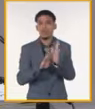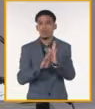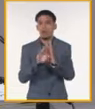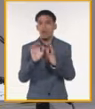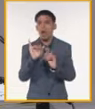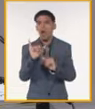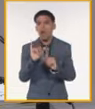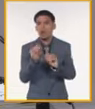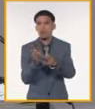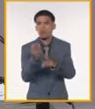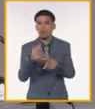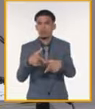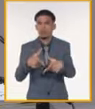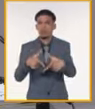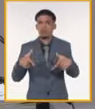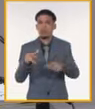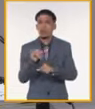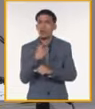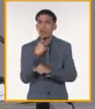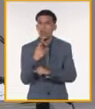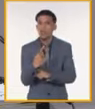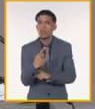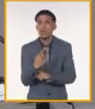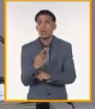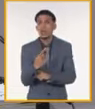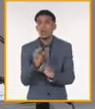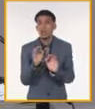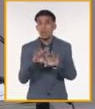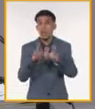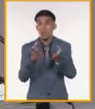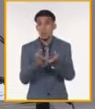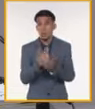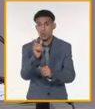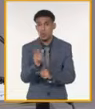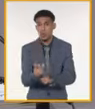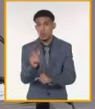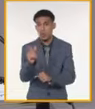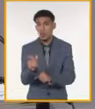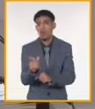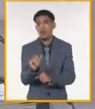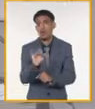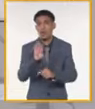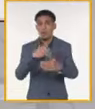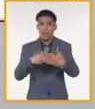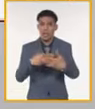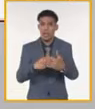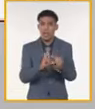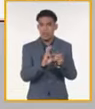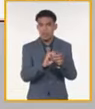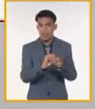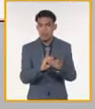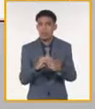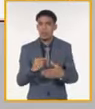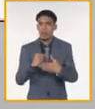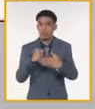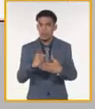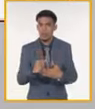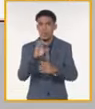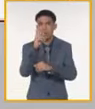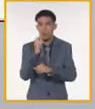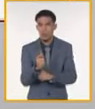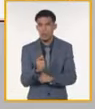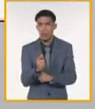estas aportaciones que también ratifican la validez que tienen estos actores como eh elementos que dinamizan la economía en prestaciones de